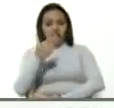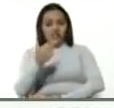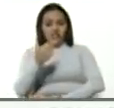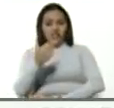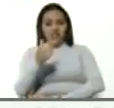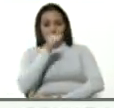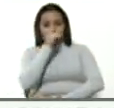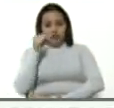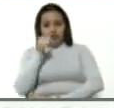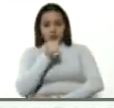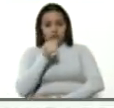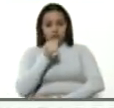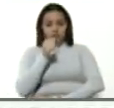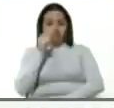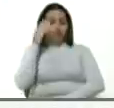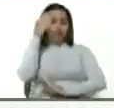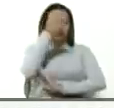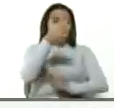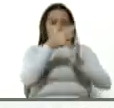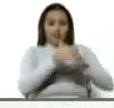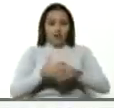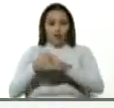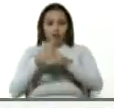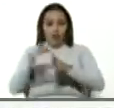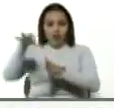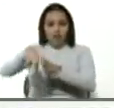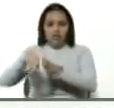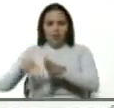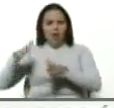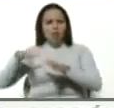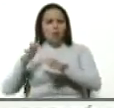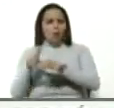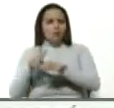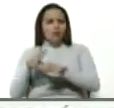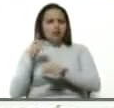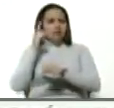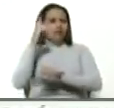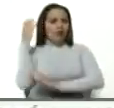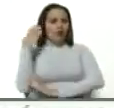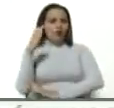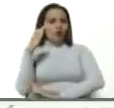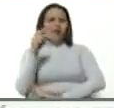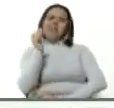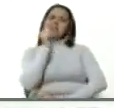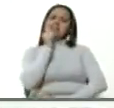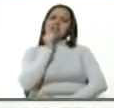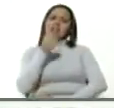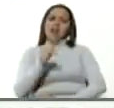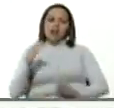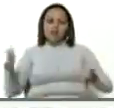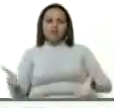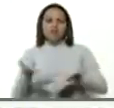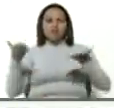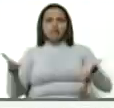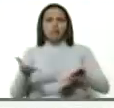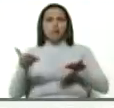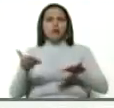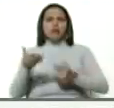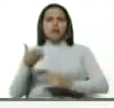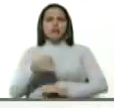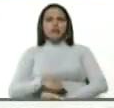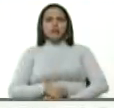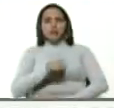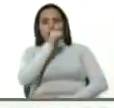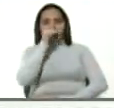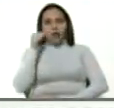Unidos es producida en Colombia. Entonces, ¿quiénes son los promotores de la droga? ¿Quiénes son los que producen,